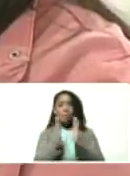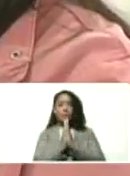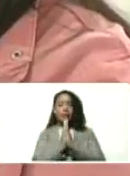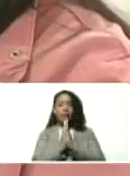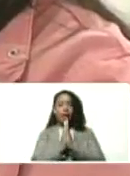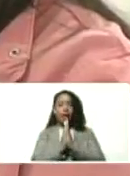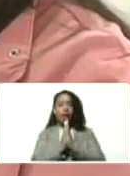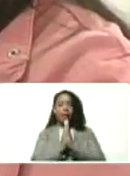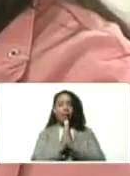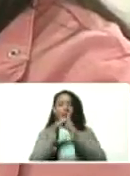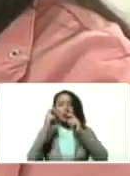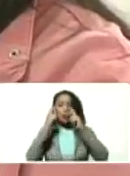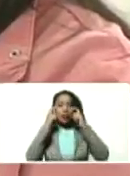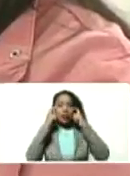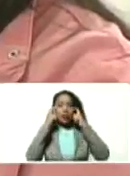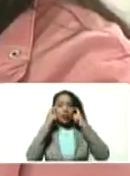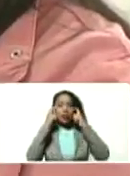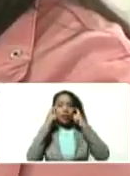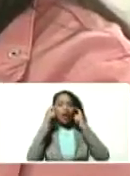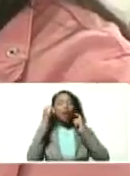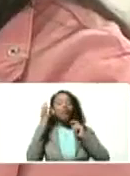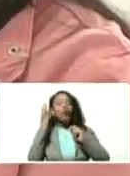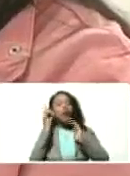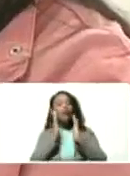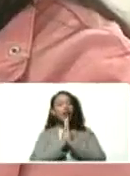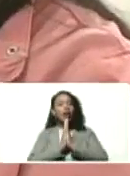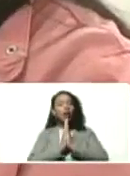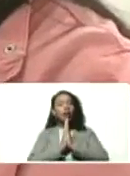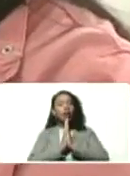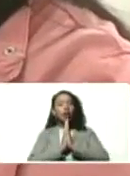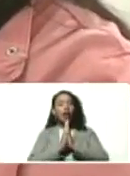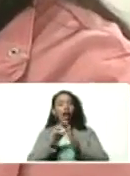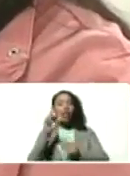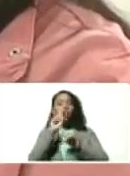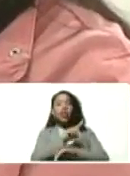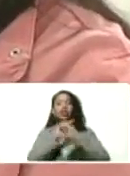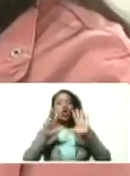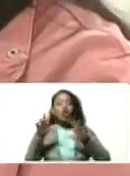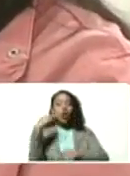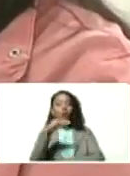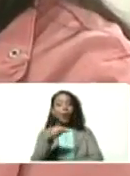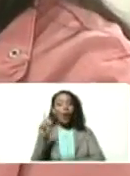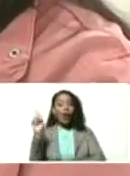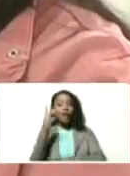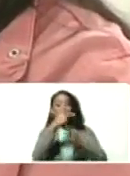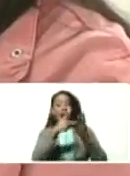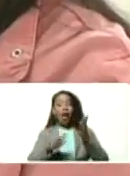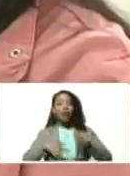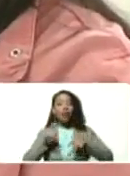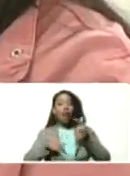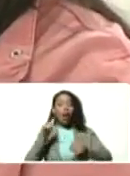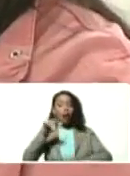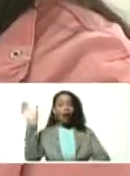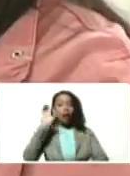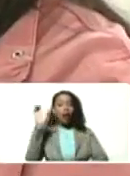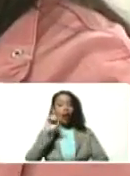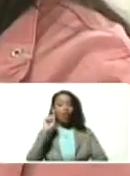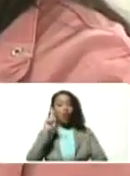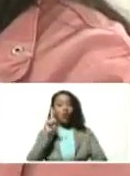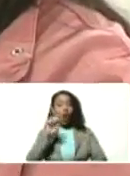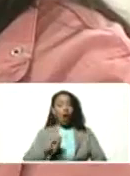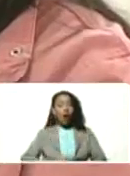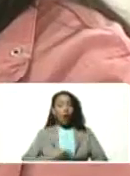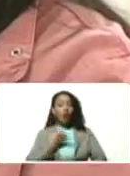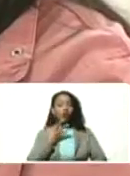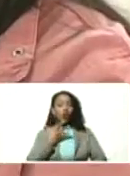Chinita. Ah, qué bueno. Es el 18 de noviembre. Dale mi saludo. Y tiene varias actividades aquí en Caracas también, de unas